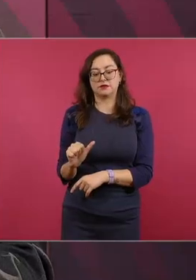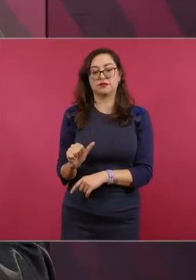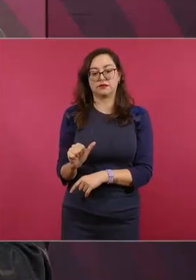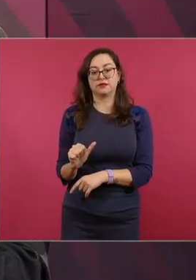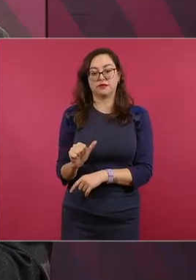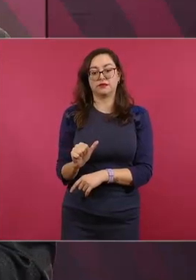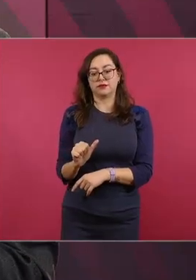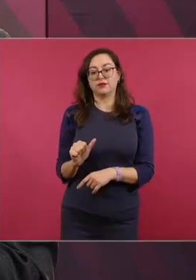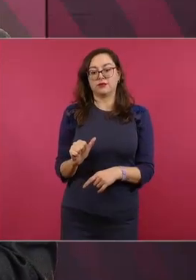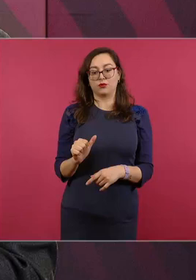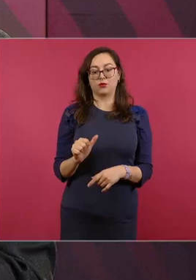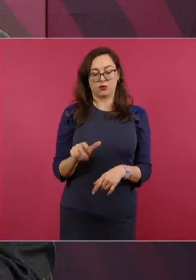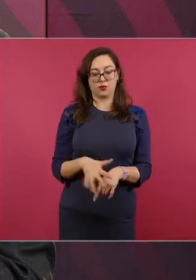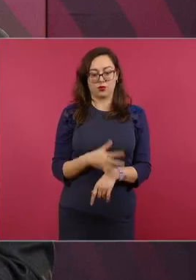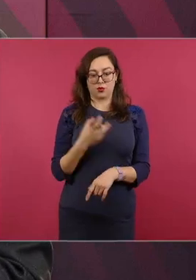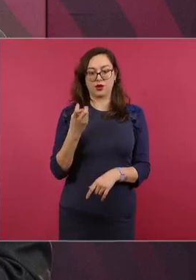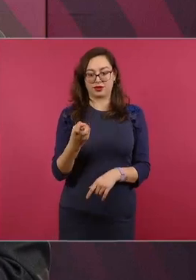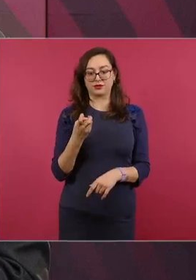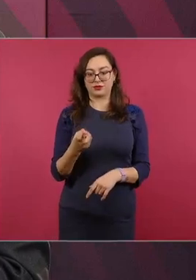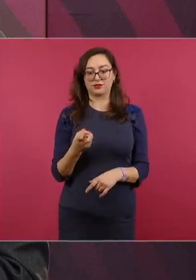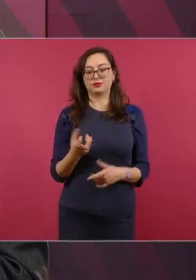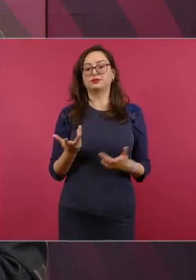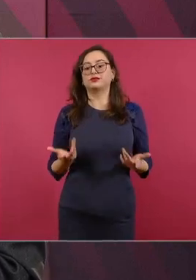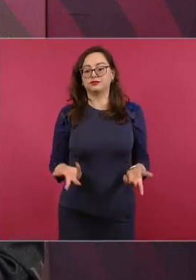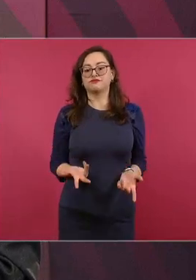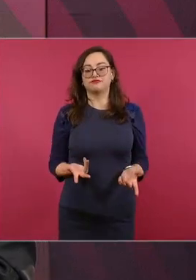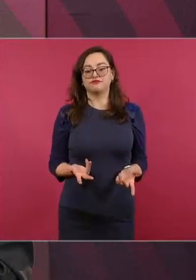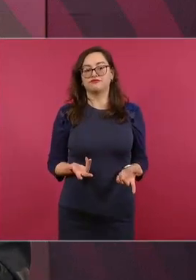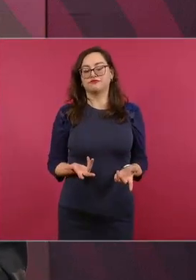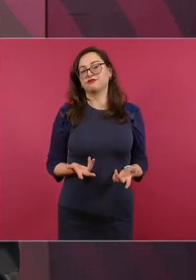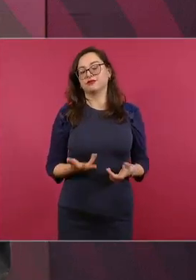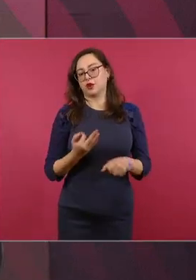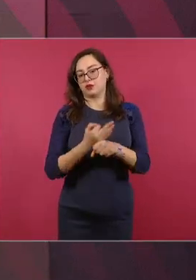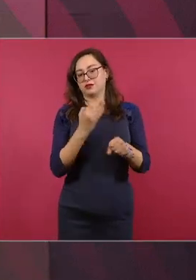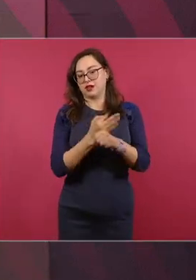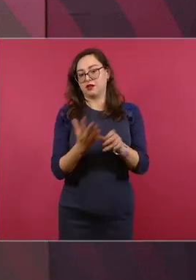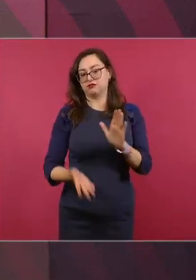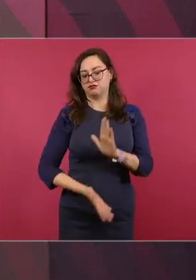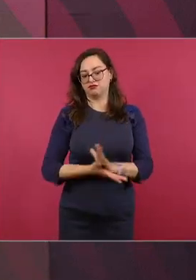principal solar que estamos construyendo